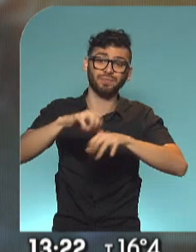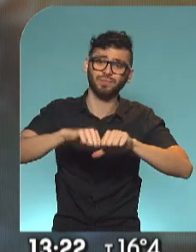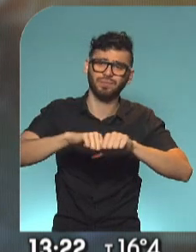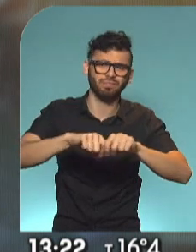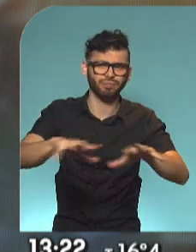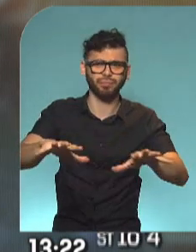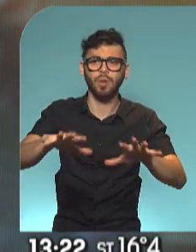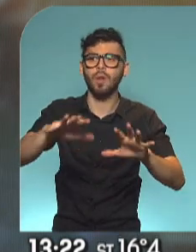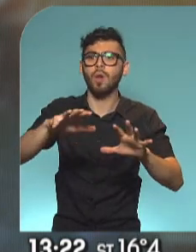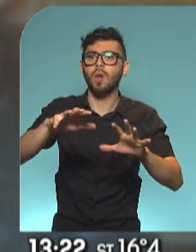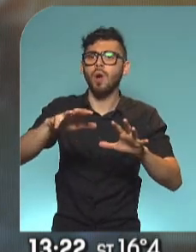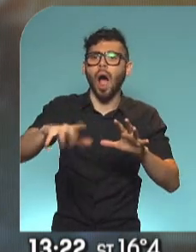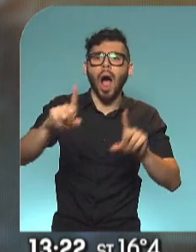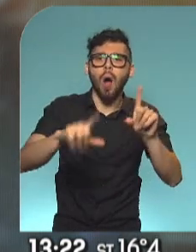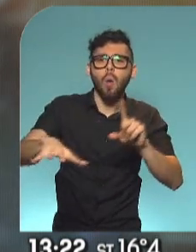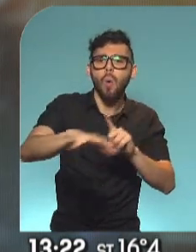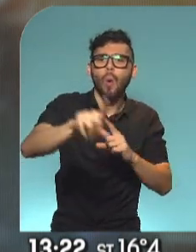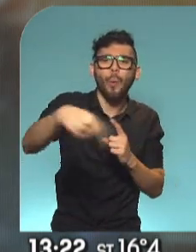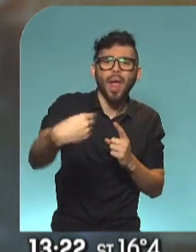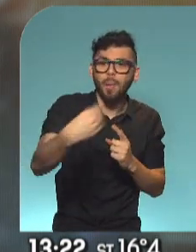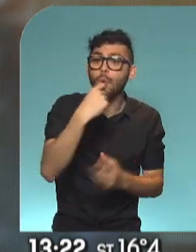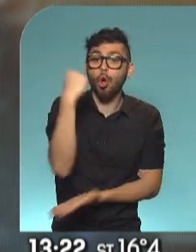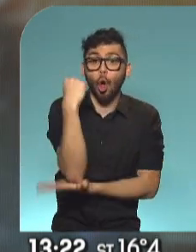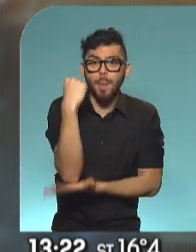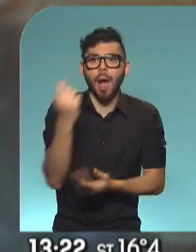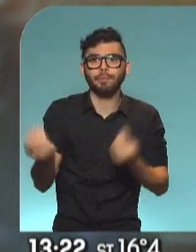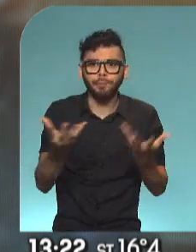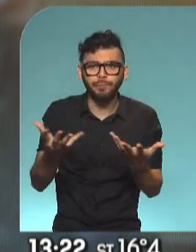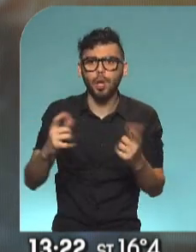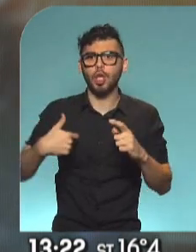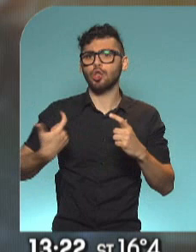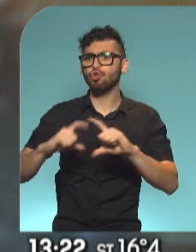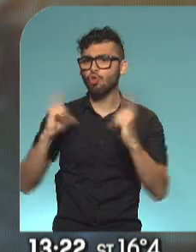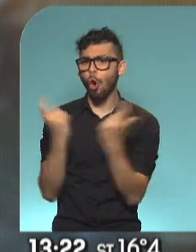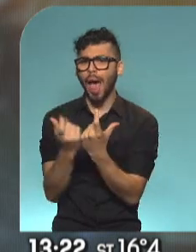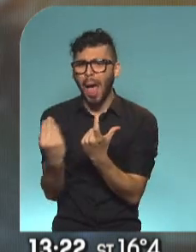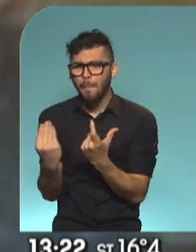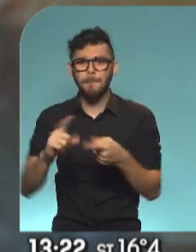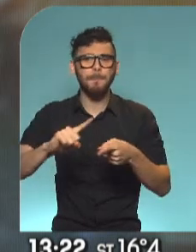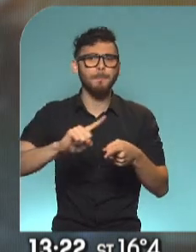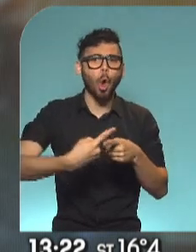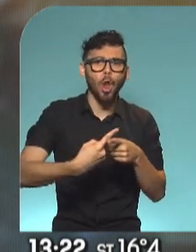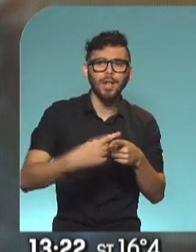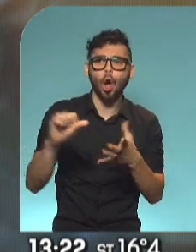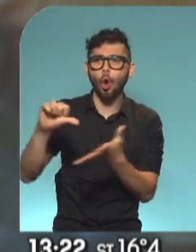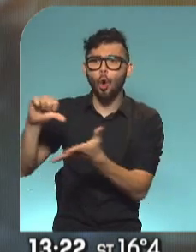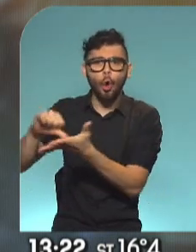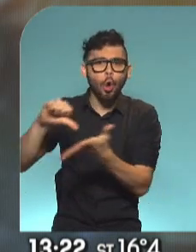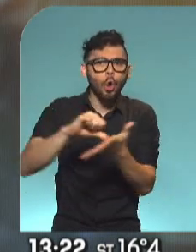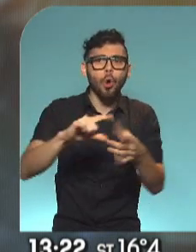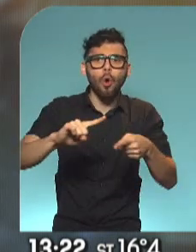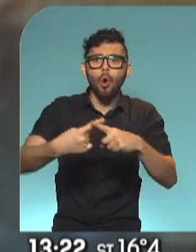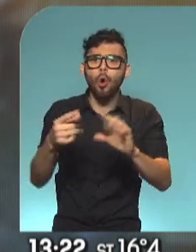que produce la pandemia en diferentes campos, en la economía, en la vida social, en la política, en las relaciones geopolíticas, en la